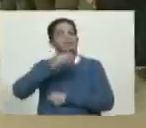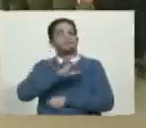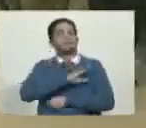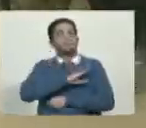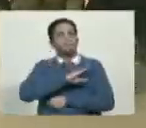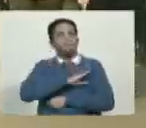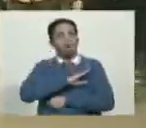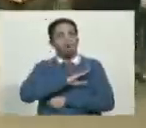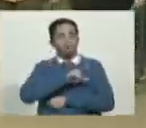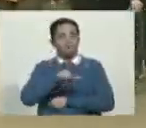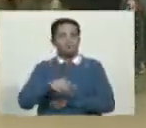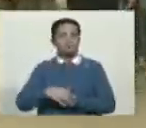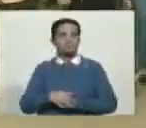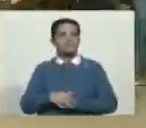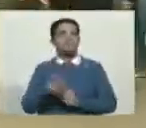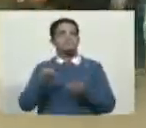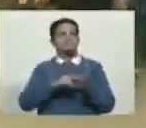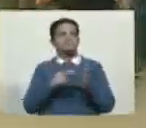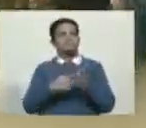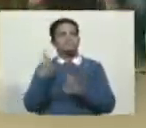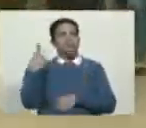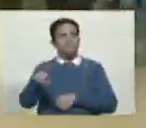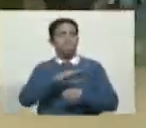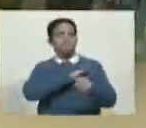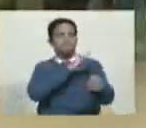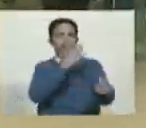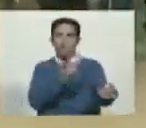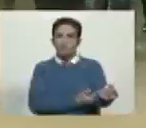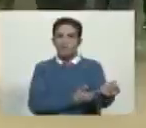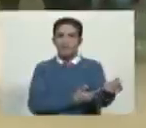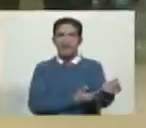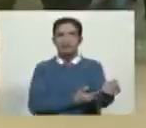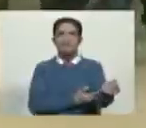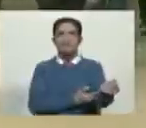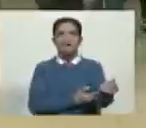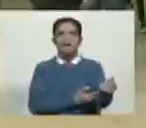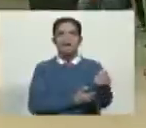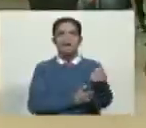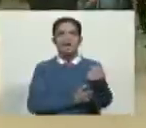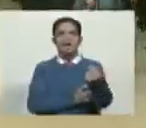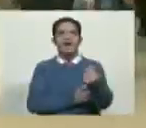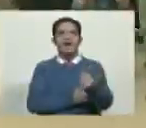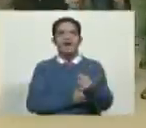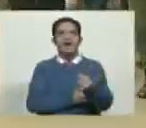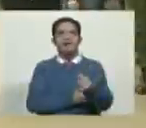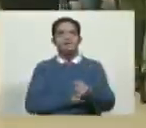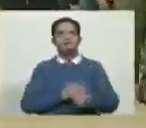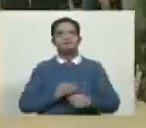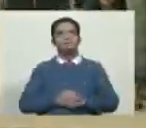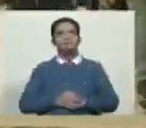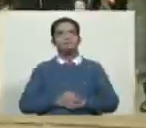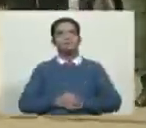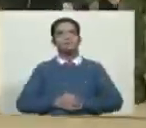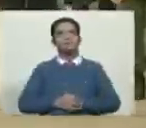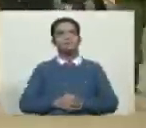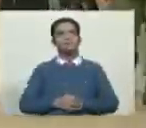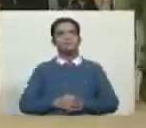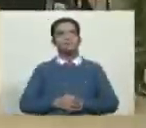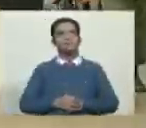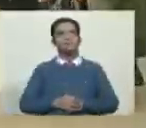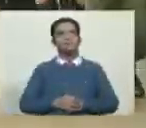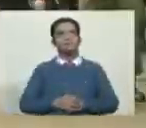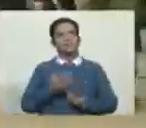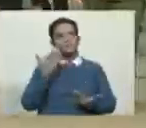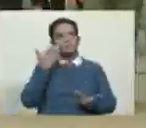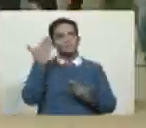la fortaleza y las potencialidades que tiene la Fuerza Armada Nacional Bolivariana. Continúa el recorrido de